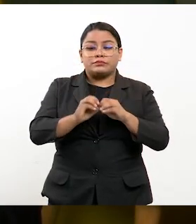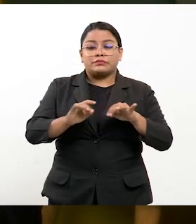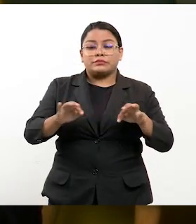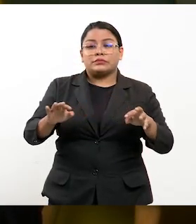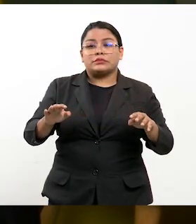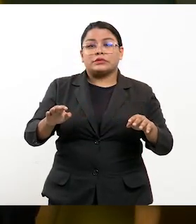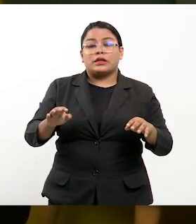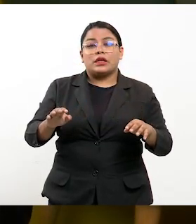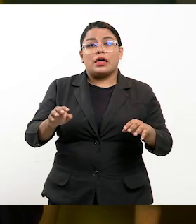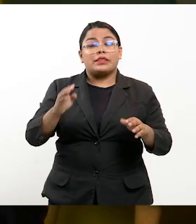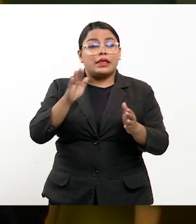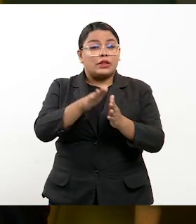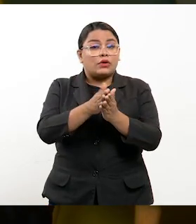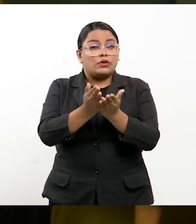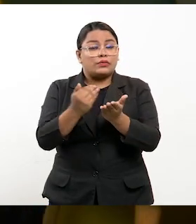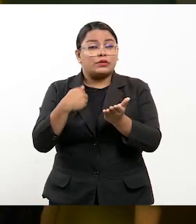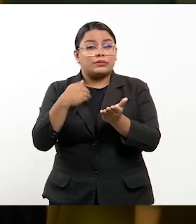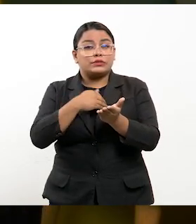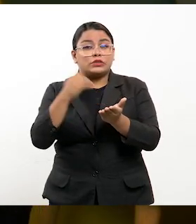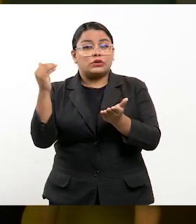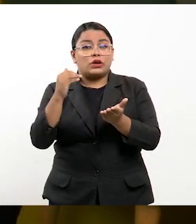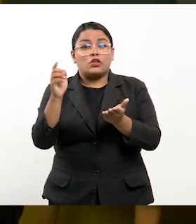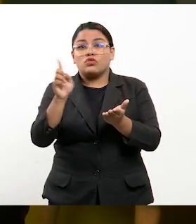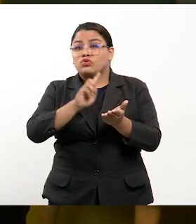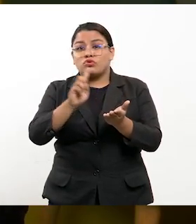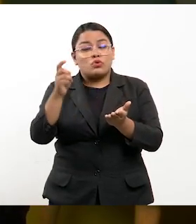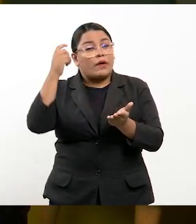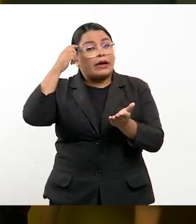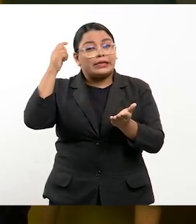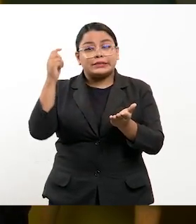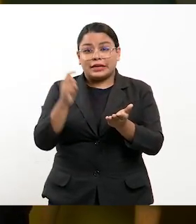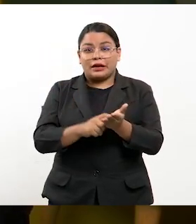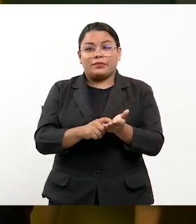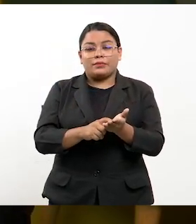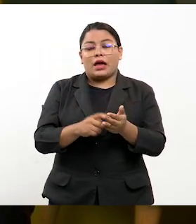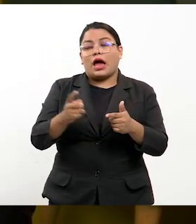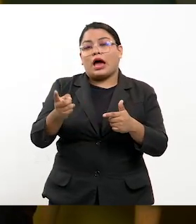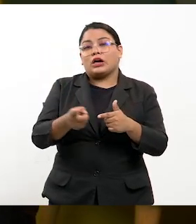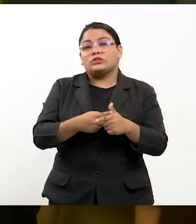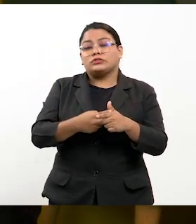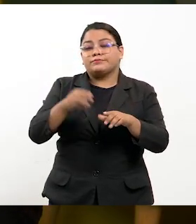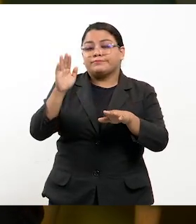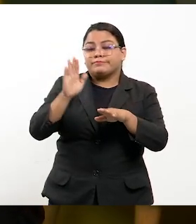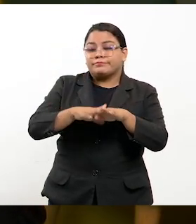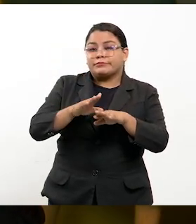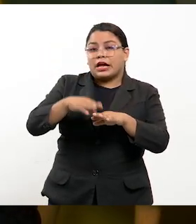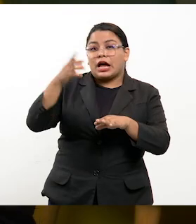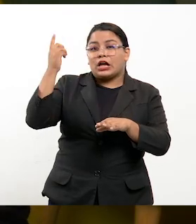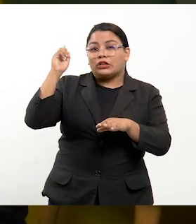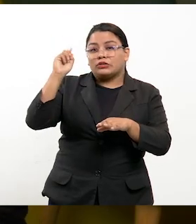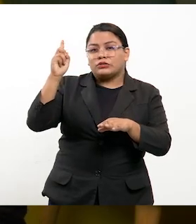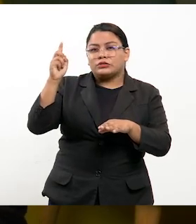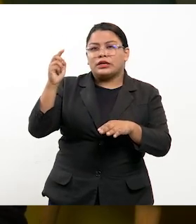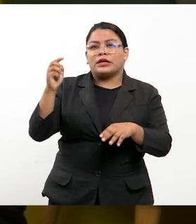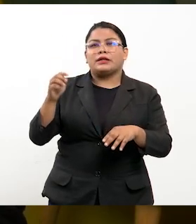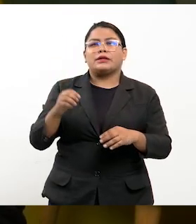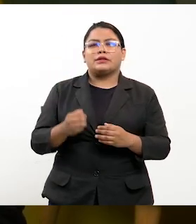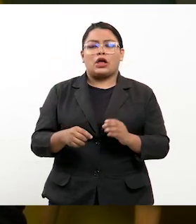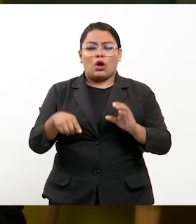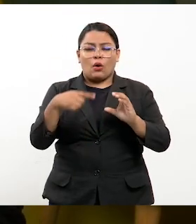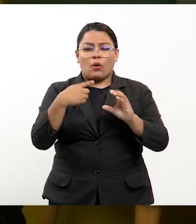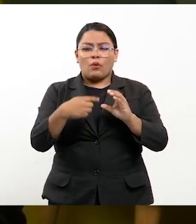contienen estas pruebas. Así que le hacemos la atenta invitación a nuestros docentes para que nos escriban al